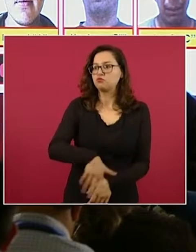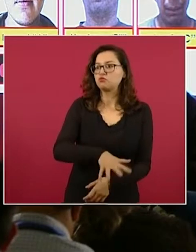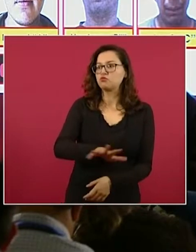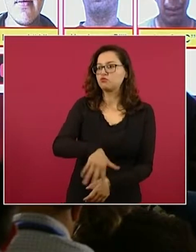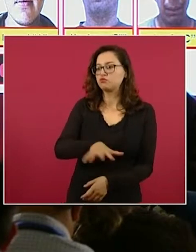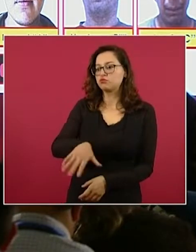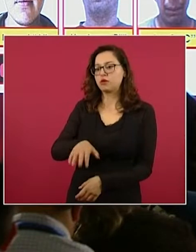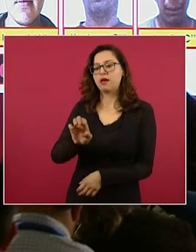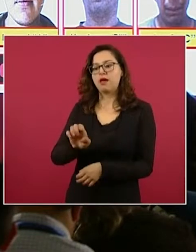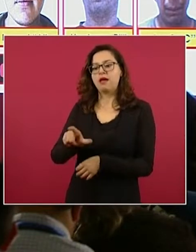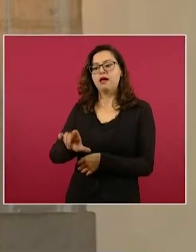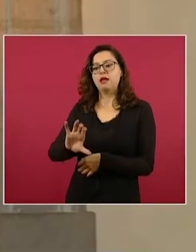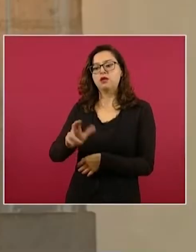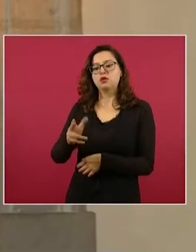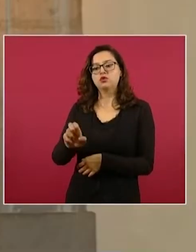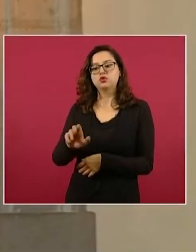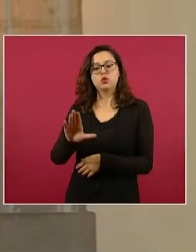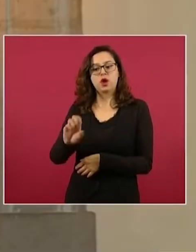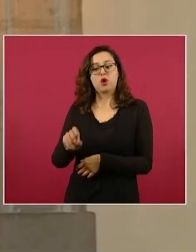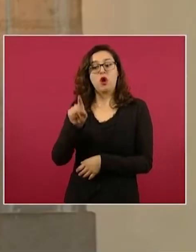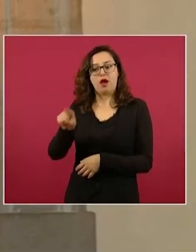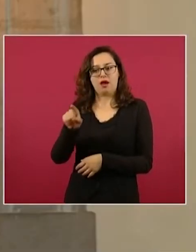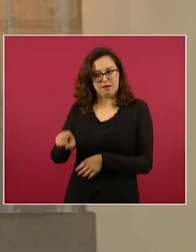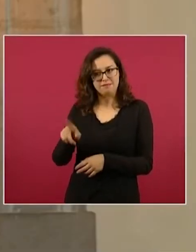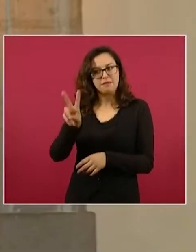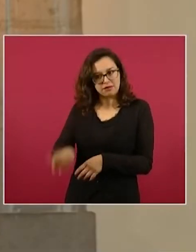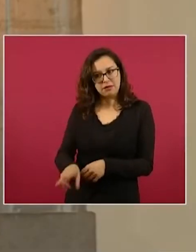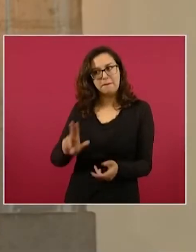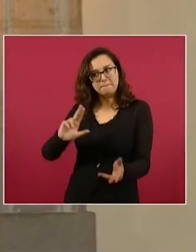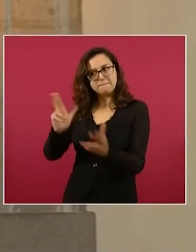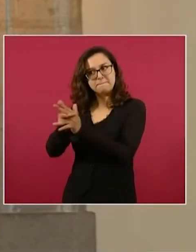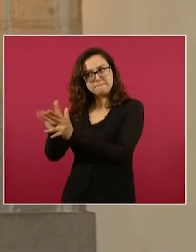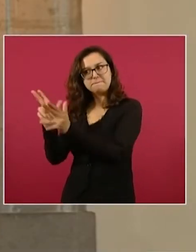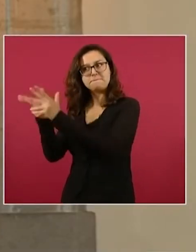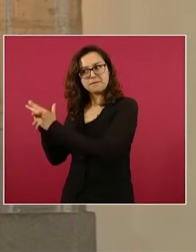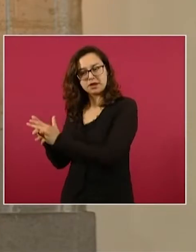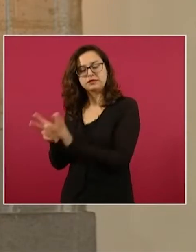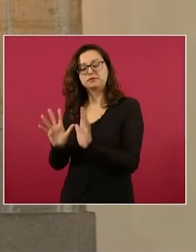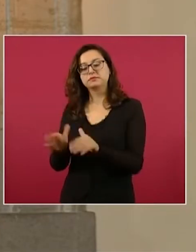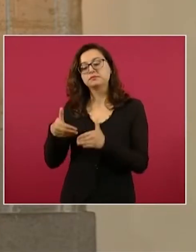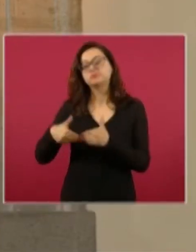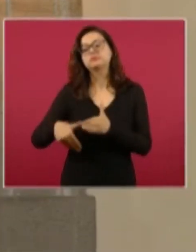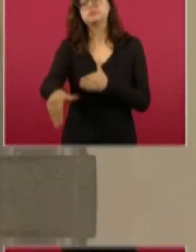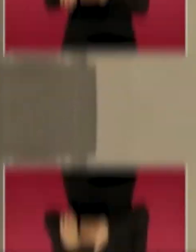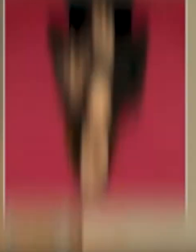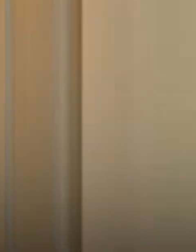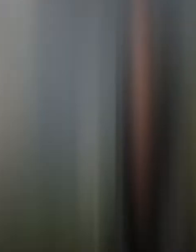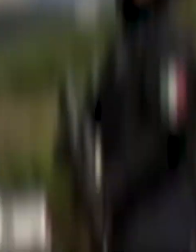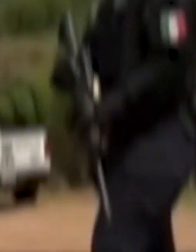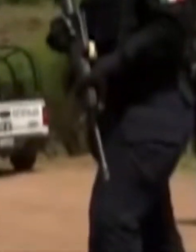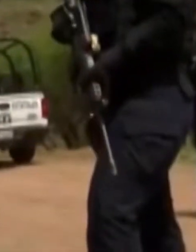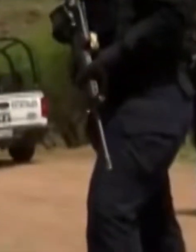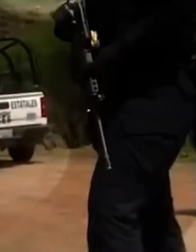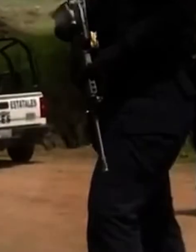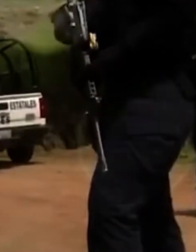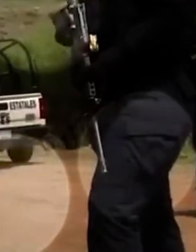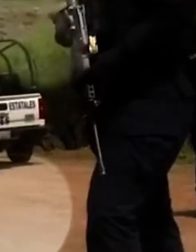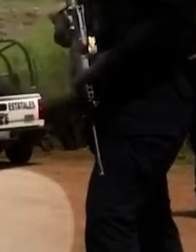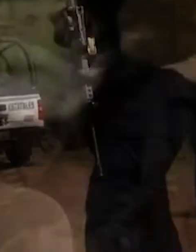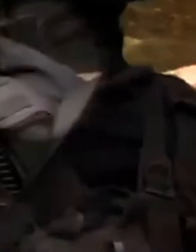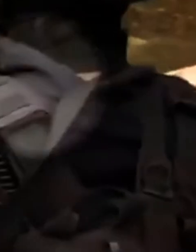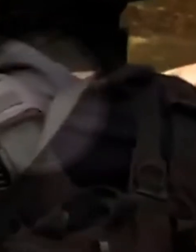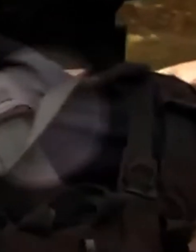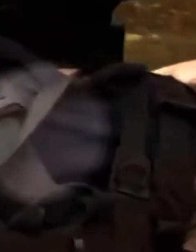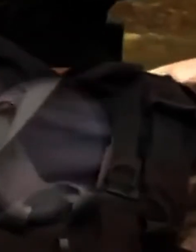sujeto apodado El Chueco, presunto autor material, y se espera que en los próximos días pueda ser detenido. Recordó que durante un